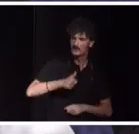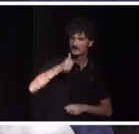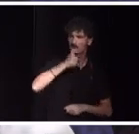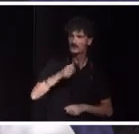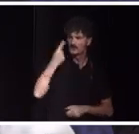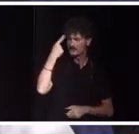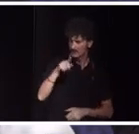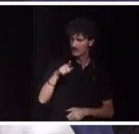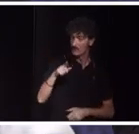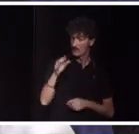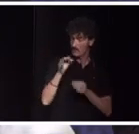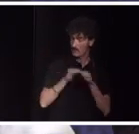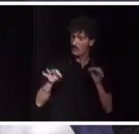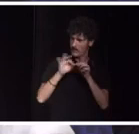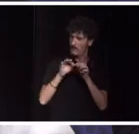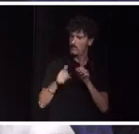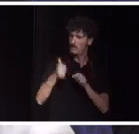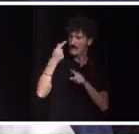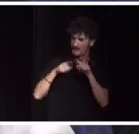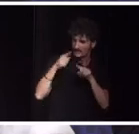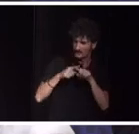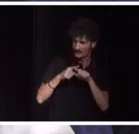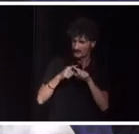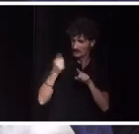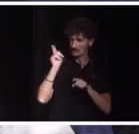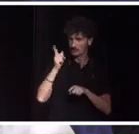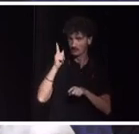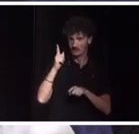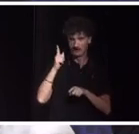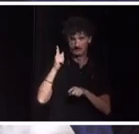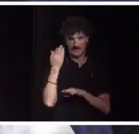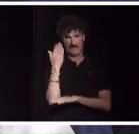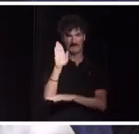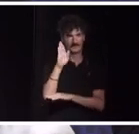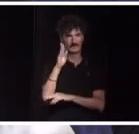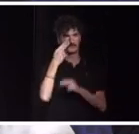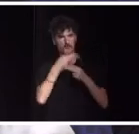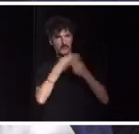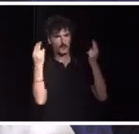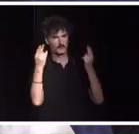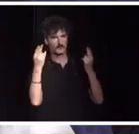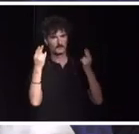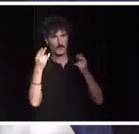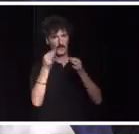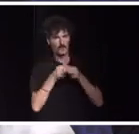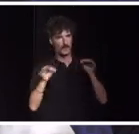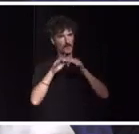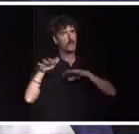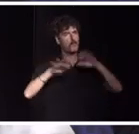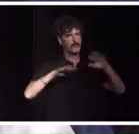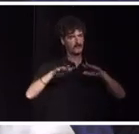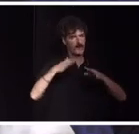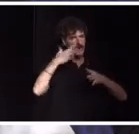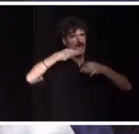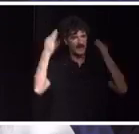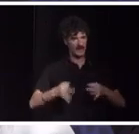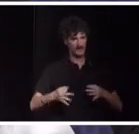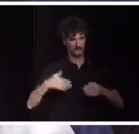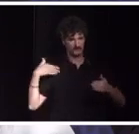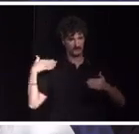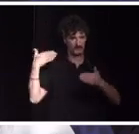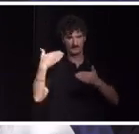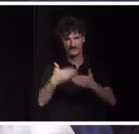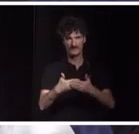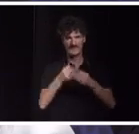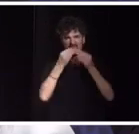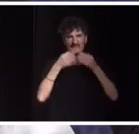pillarlo, que Podemos es algo más que sus dirigentes y sus representantes públicos. Podemos es un movimiento real, un proceso histórico